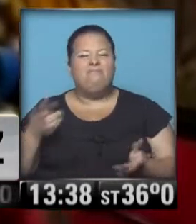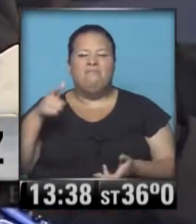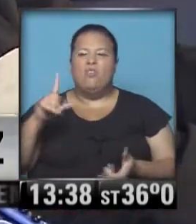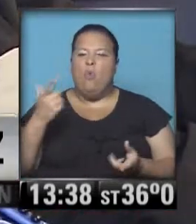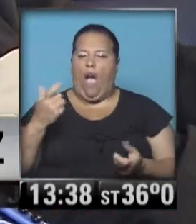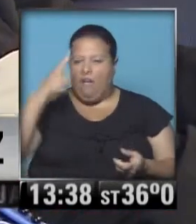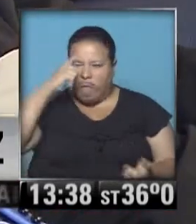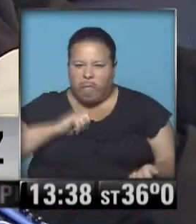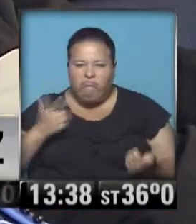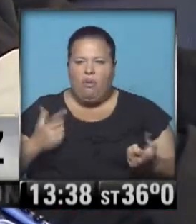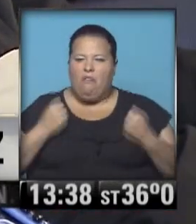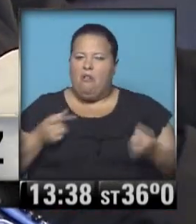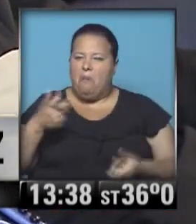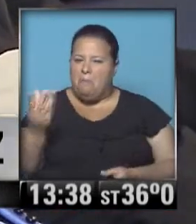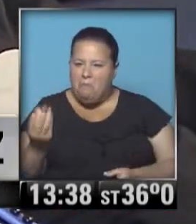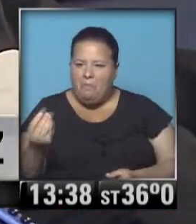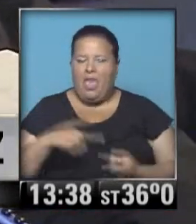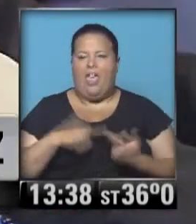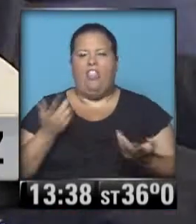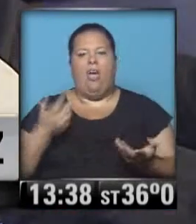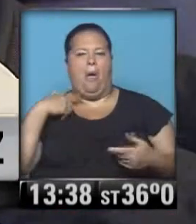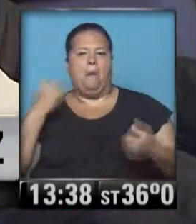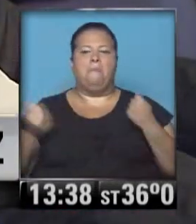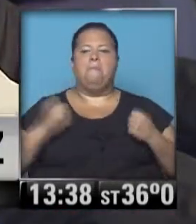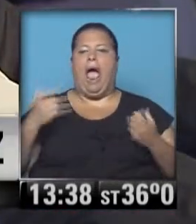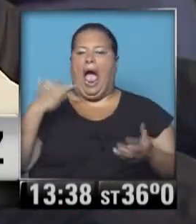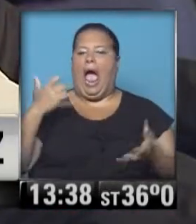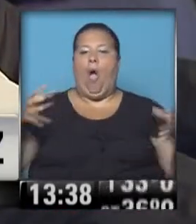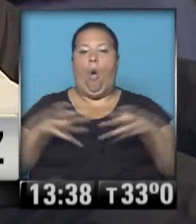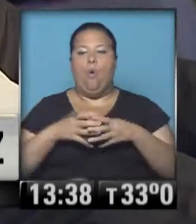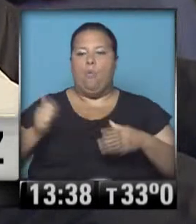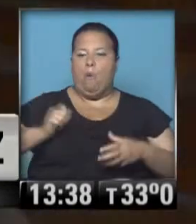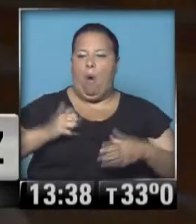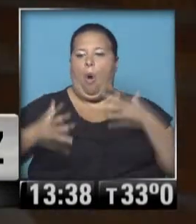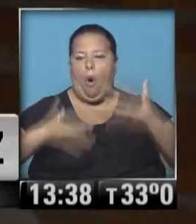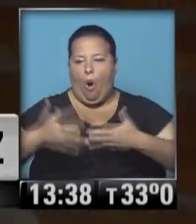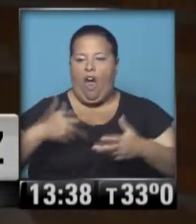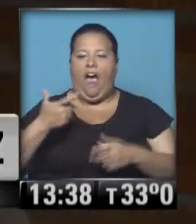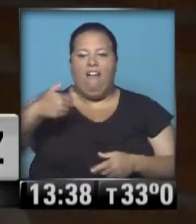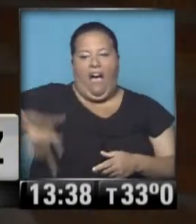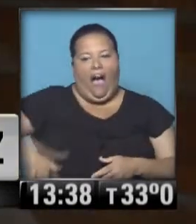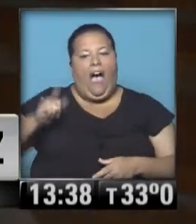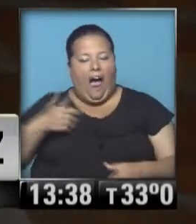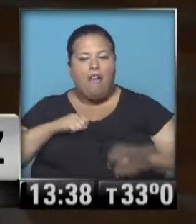tiene valentía, que es un cobarde, que se hacía el malo cuando tenía una patota detrás de él, cuando tenía un fierro en el